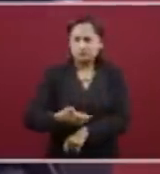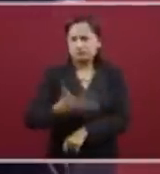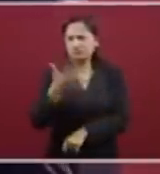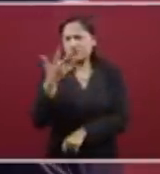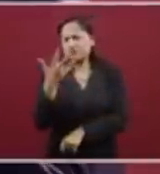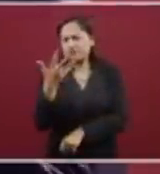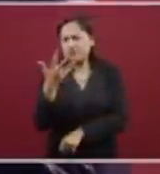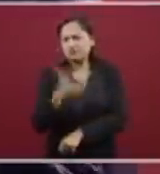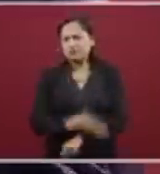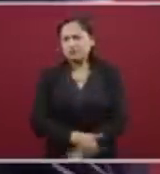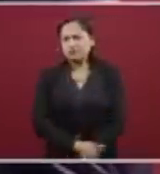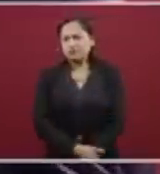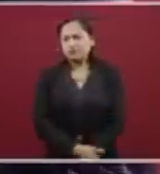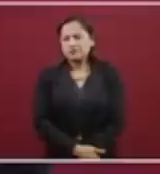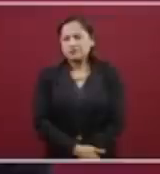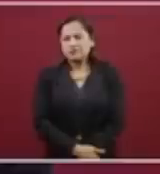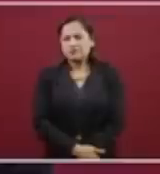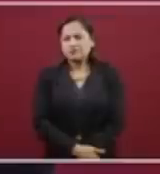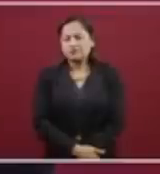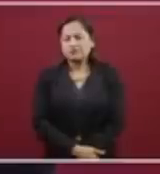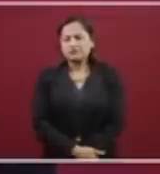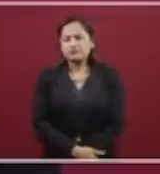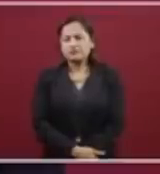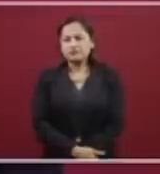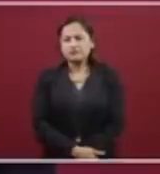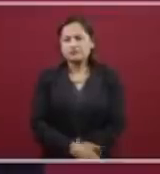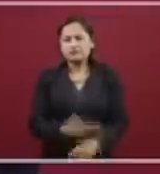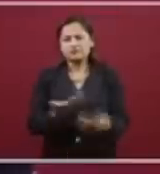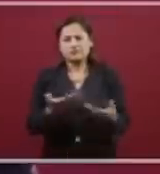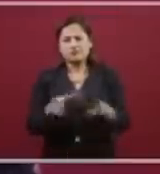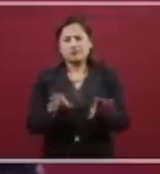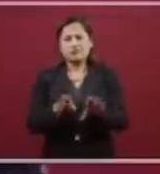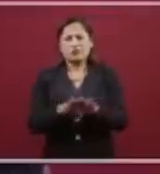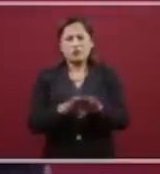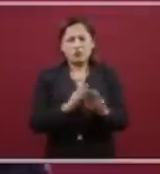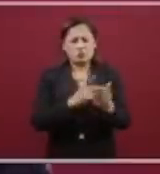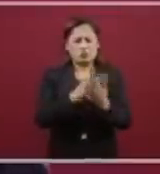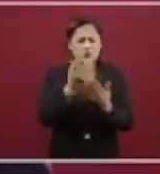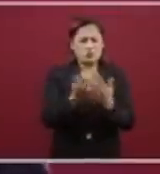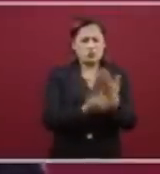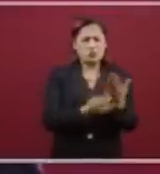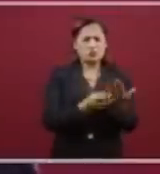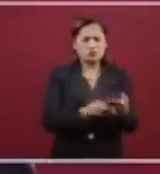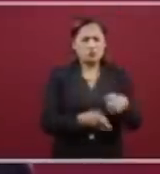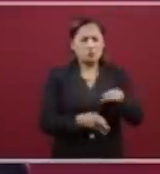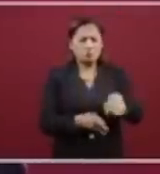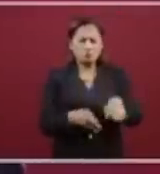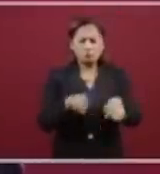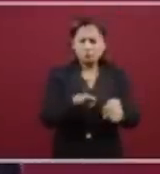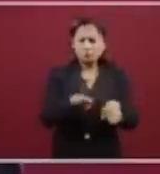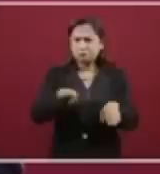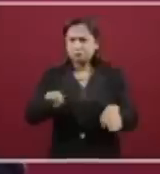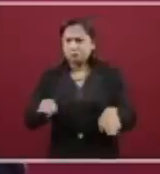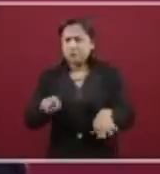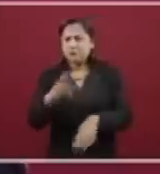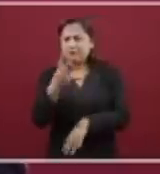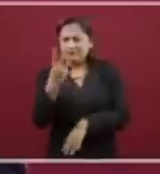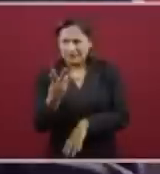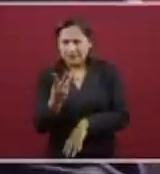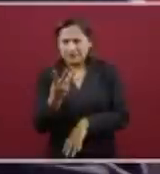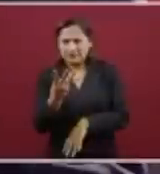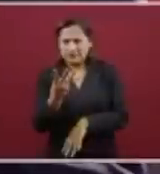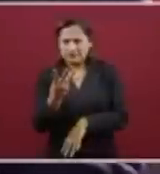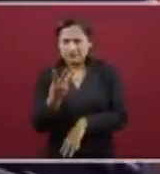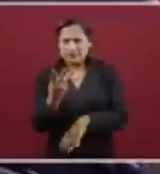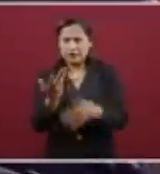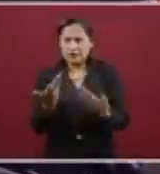para tener te despistas cerrar dos aeropuertos con